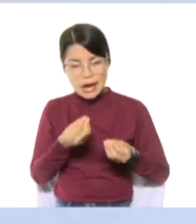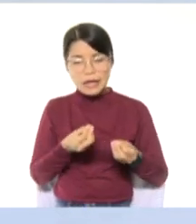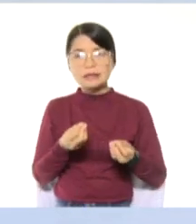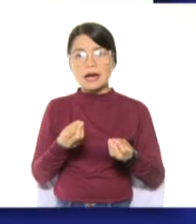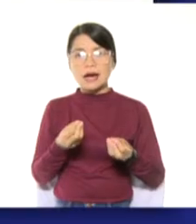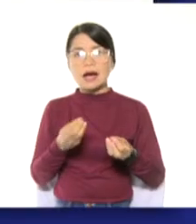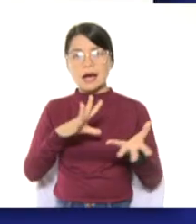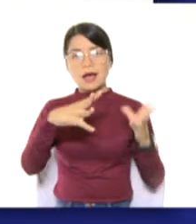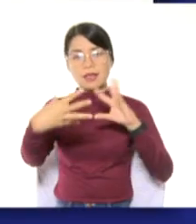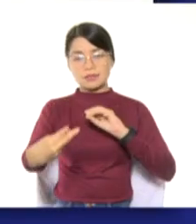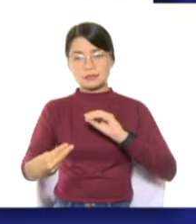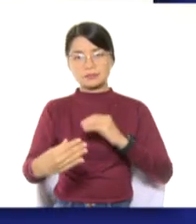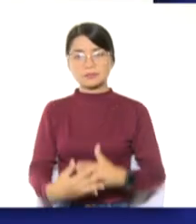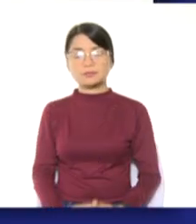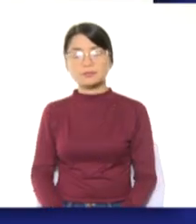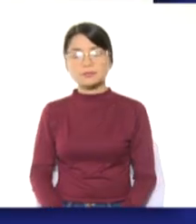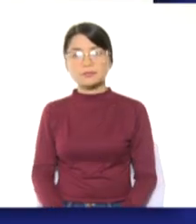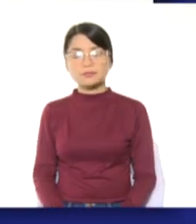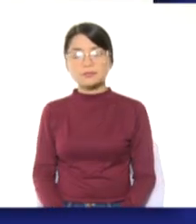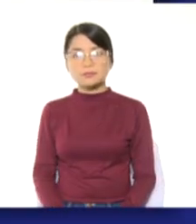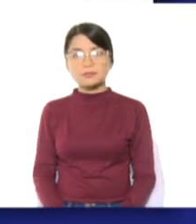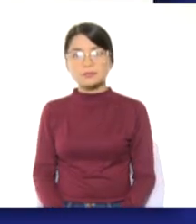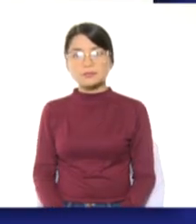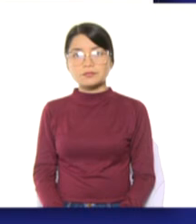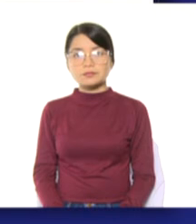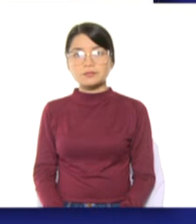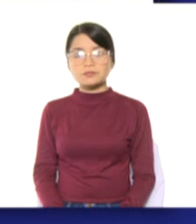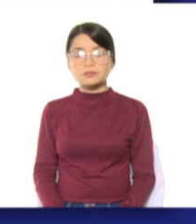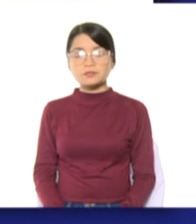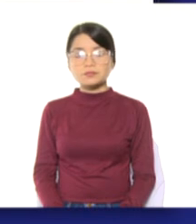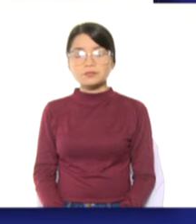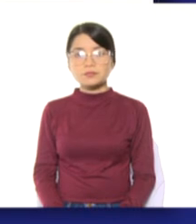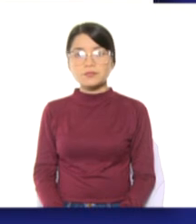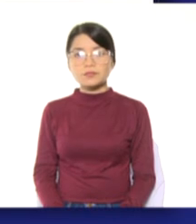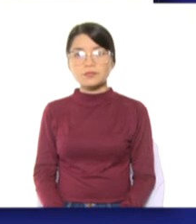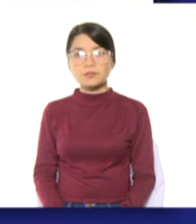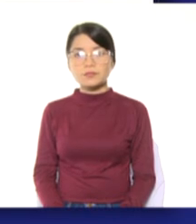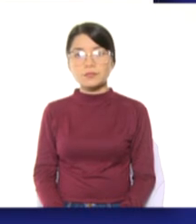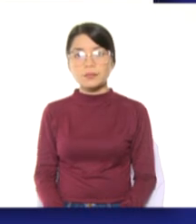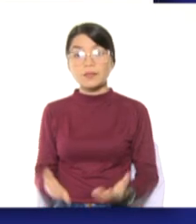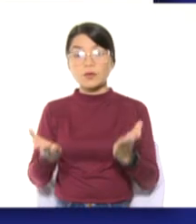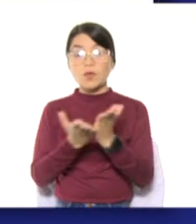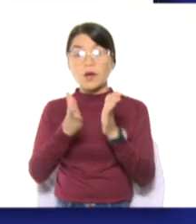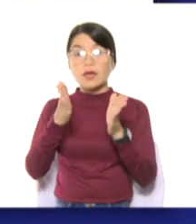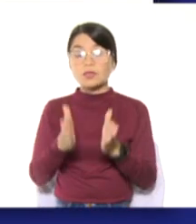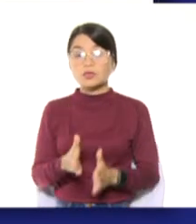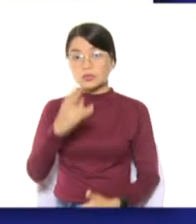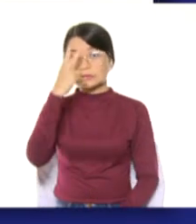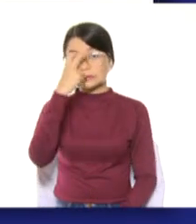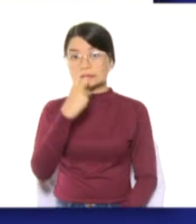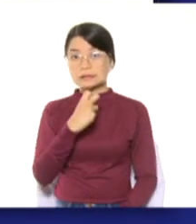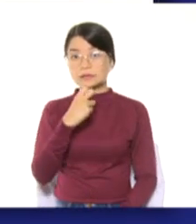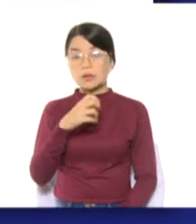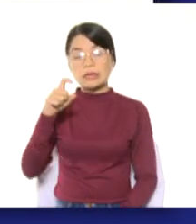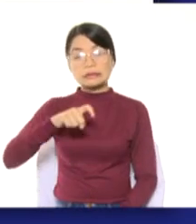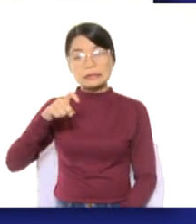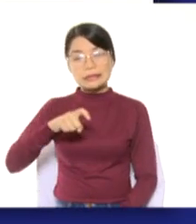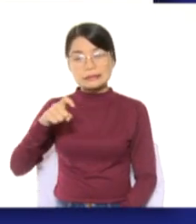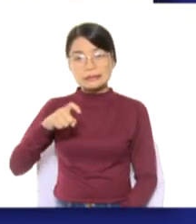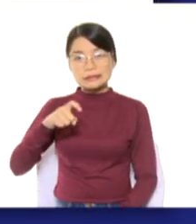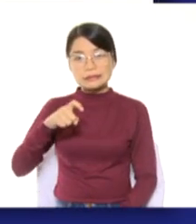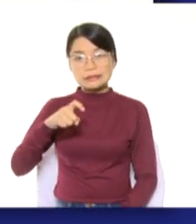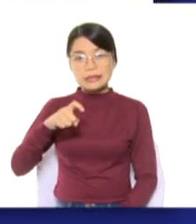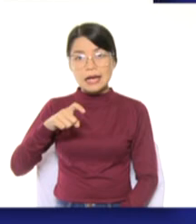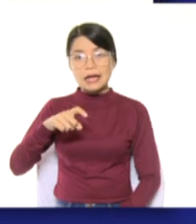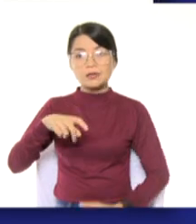profe. Por otro lado, cuando hablamos de esa población con deficiencias visuales, es necesario poder realizar un recorrido junto